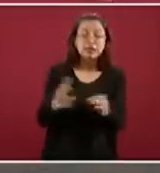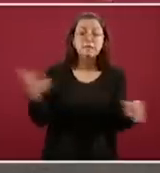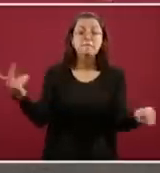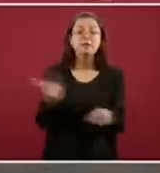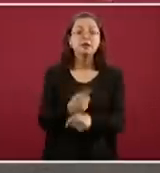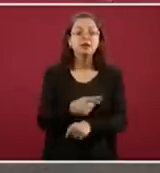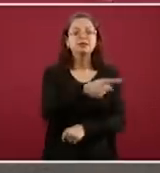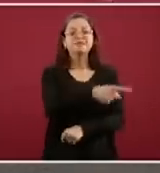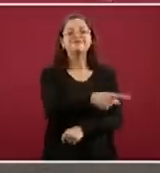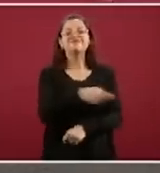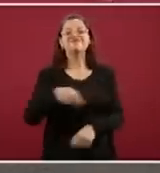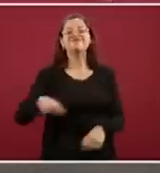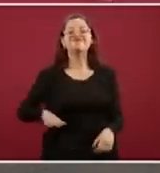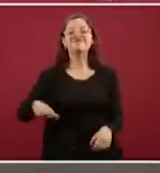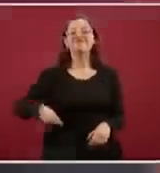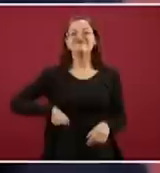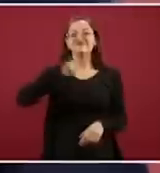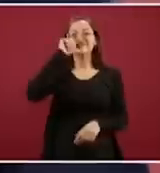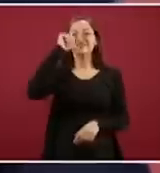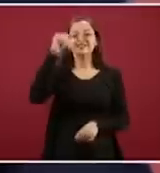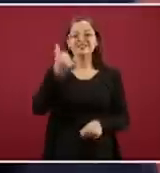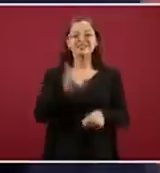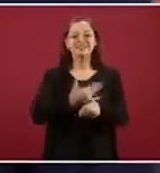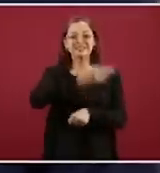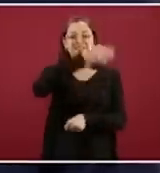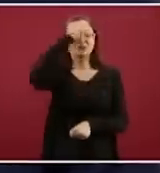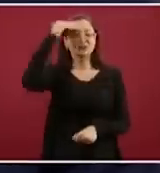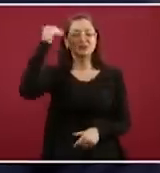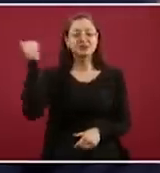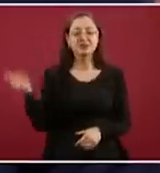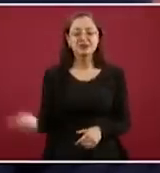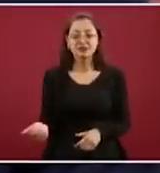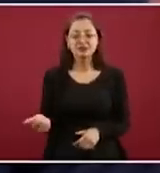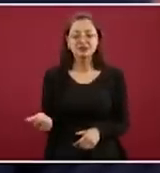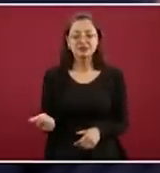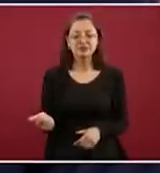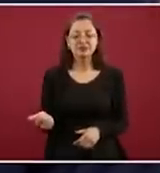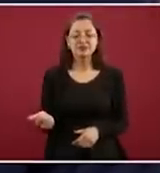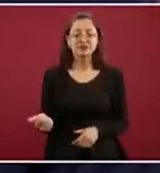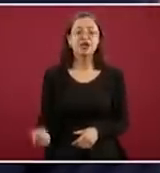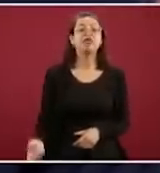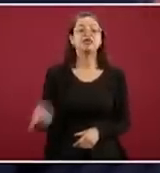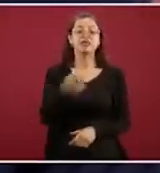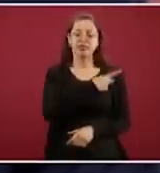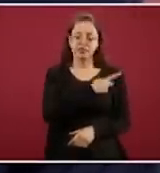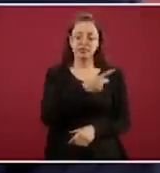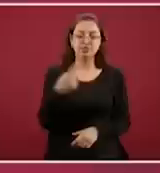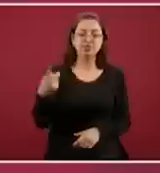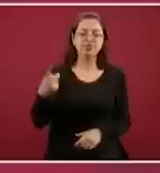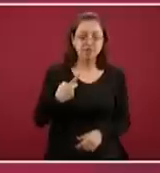de que la persona es inocente y le corresponde